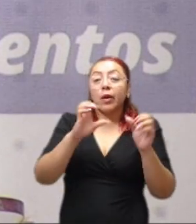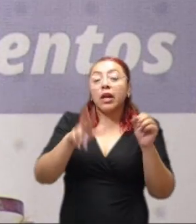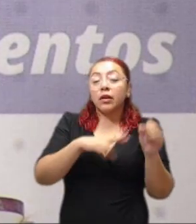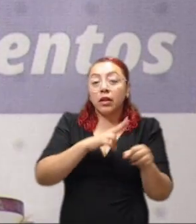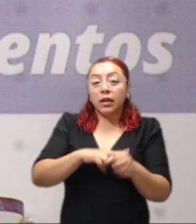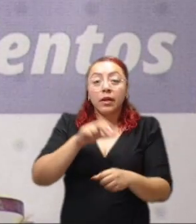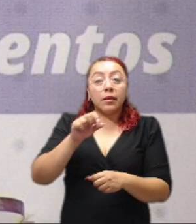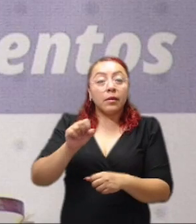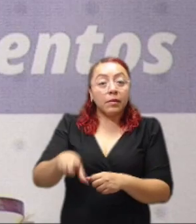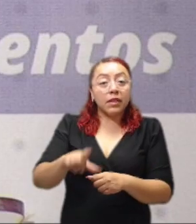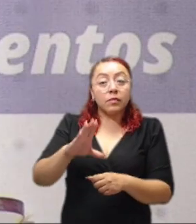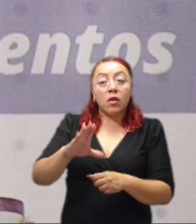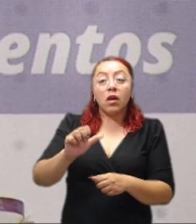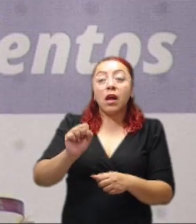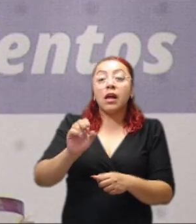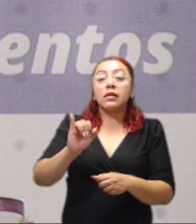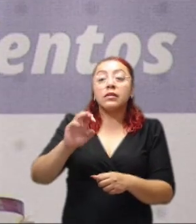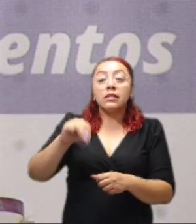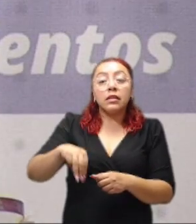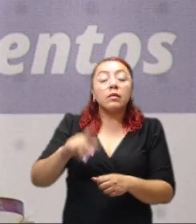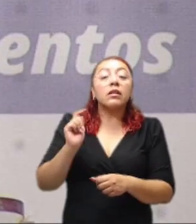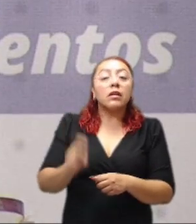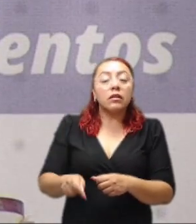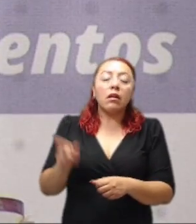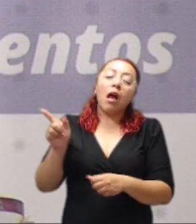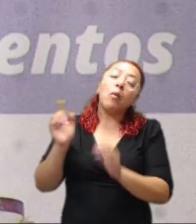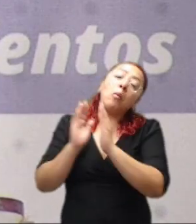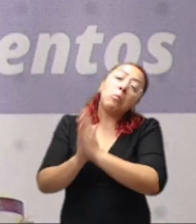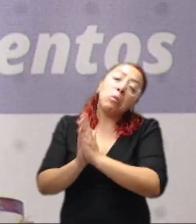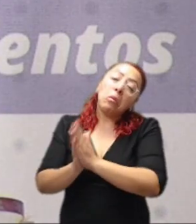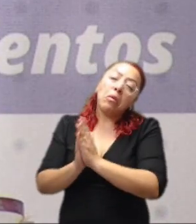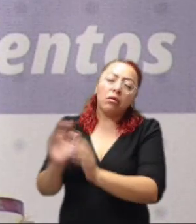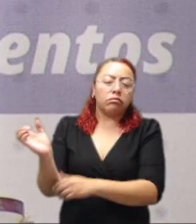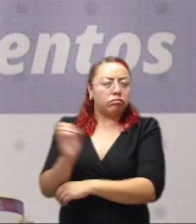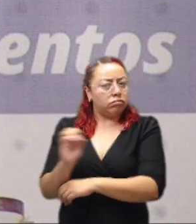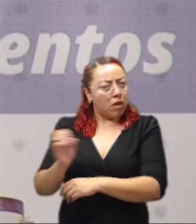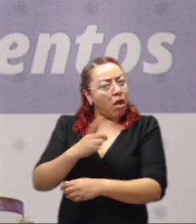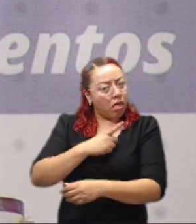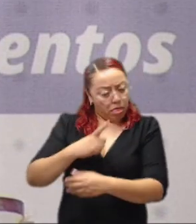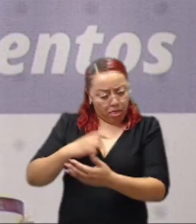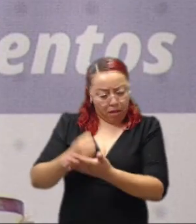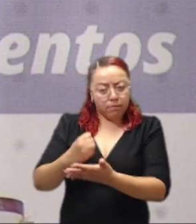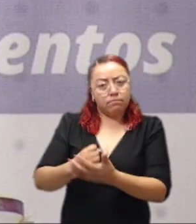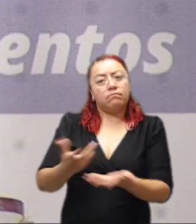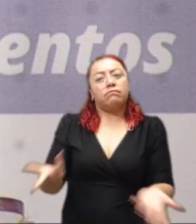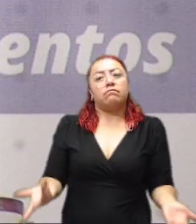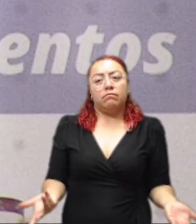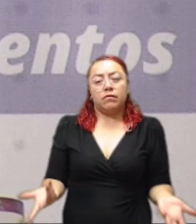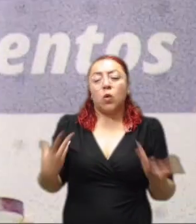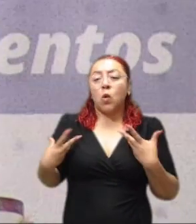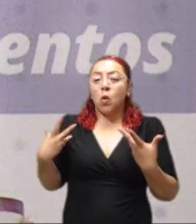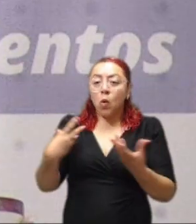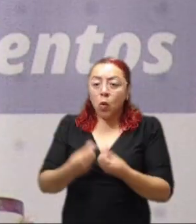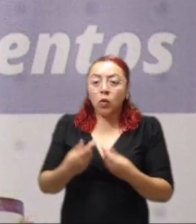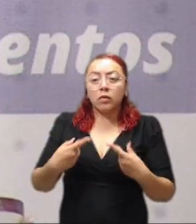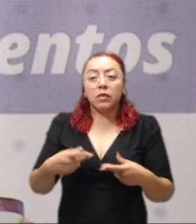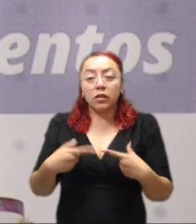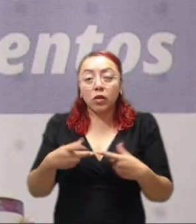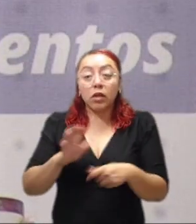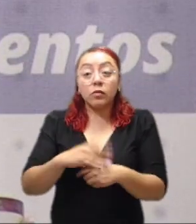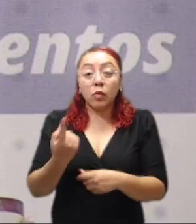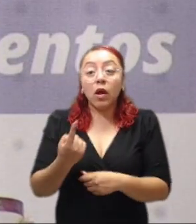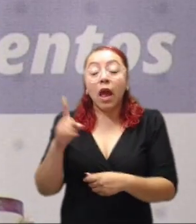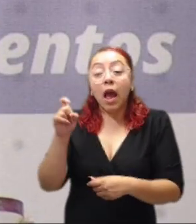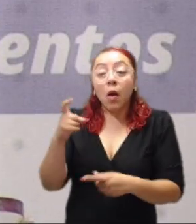vamos a ir a pedirle por favor vamos a ir a exigir junto con ustedes ciudadanos que nos atiendan como debe de ser porque el agua era de